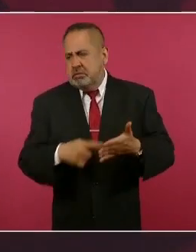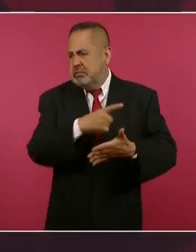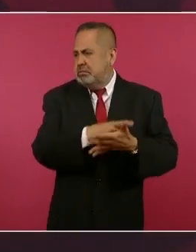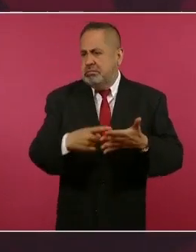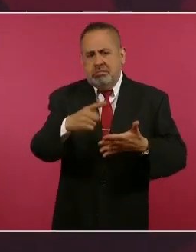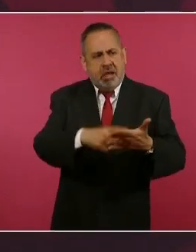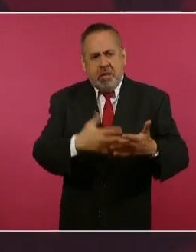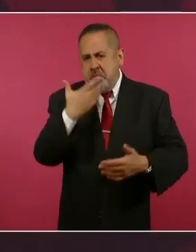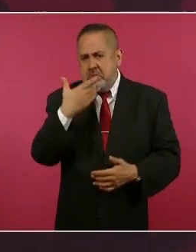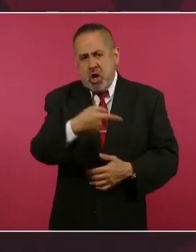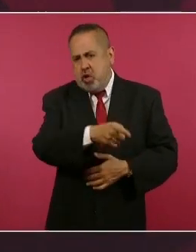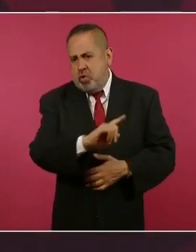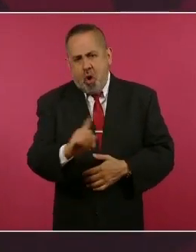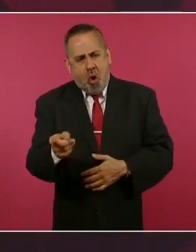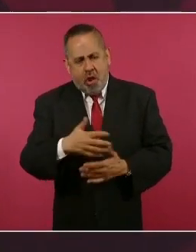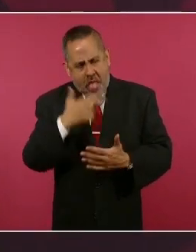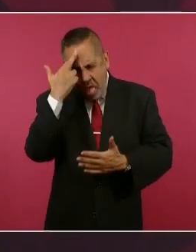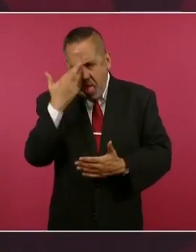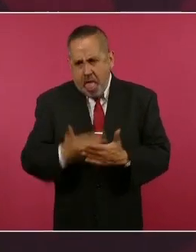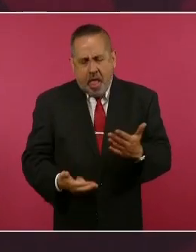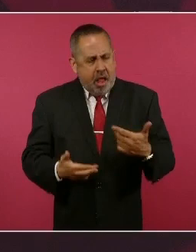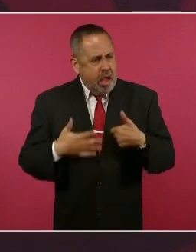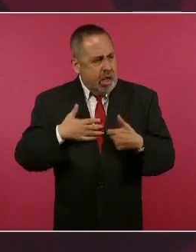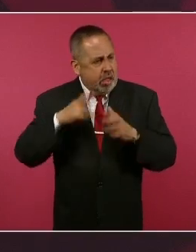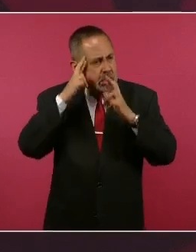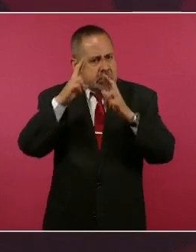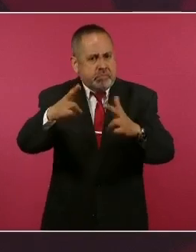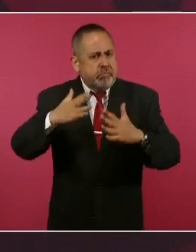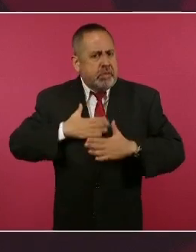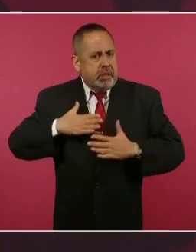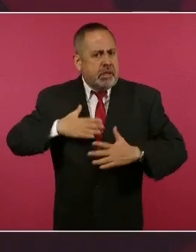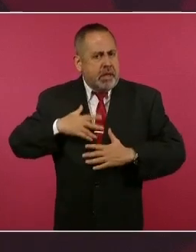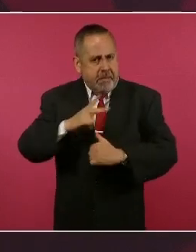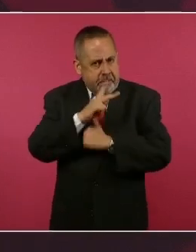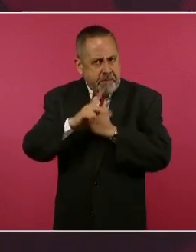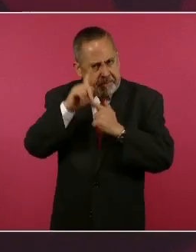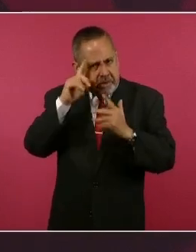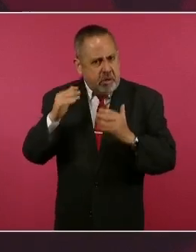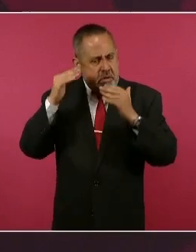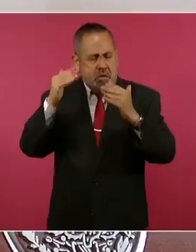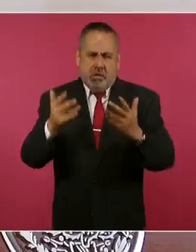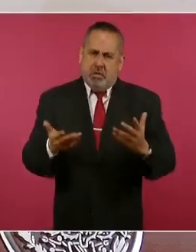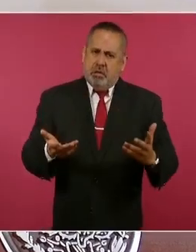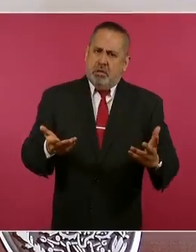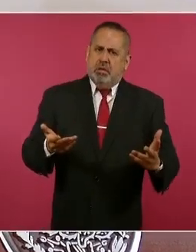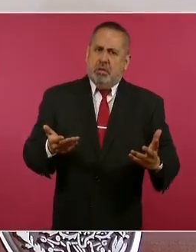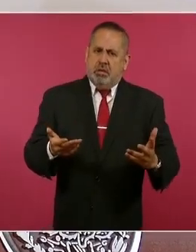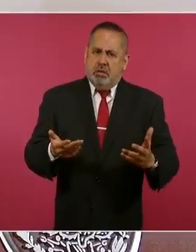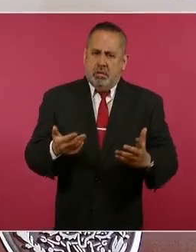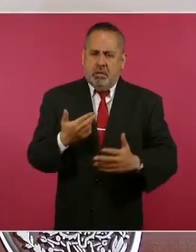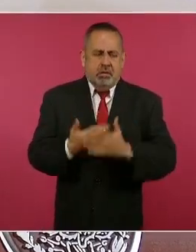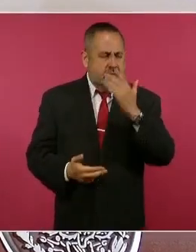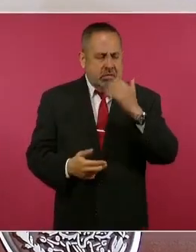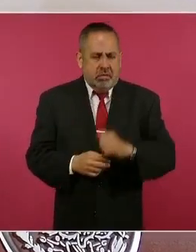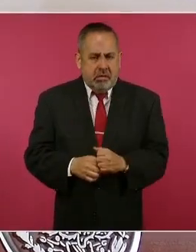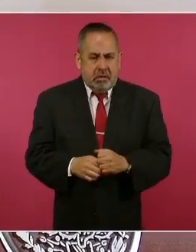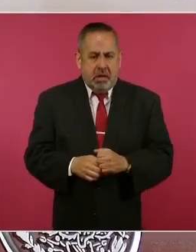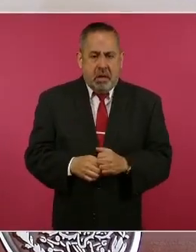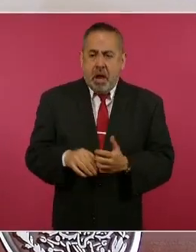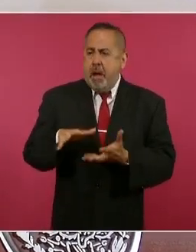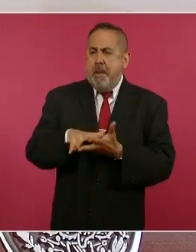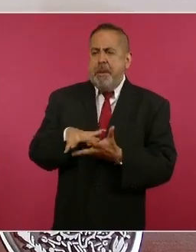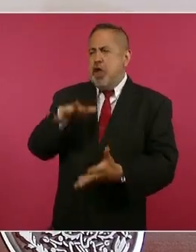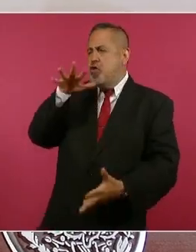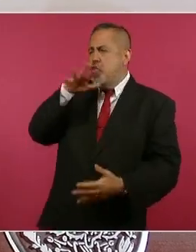esta violación a nuestra soberanía. La inmensa mayoría de